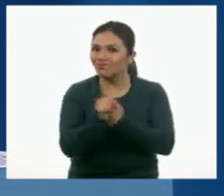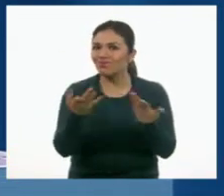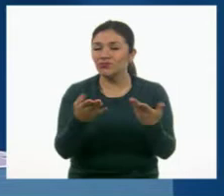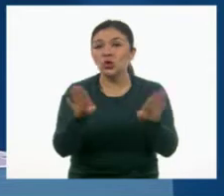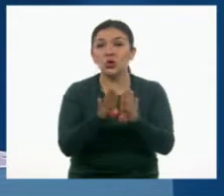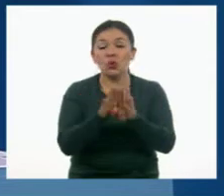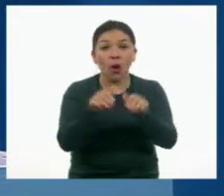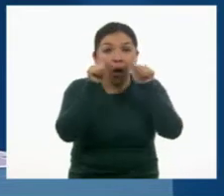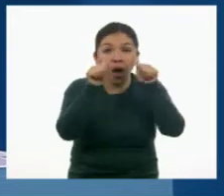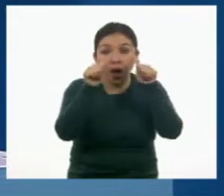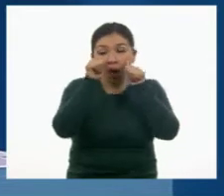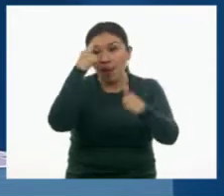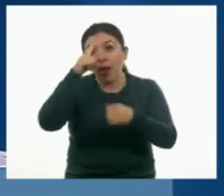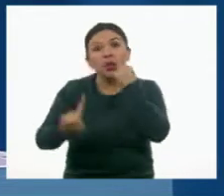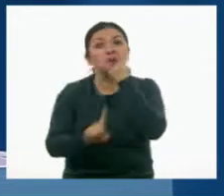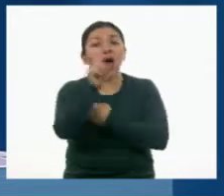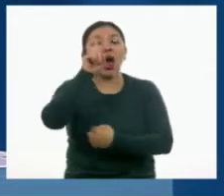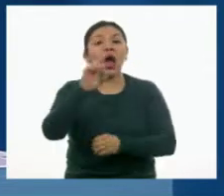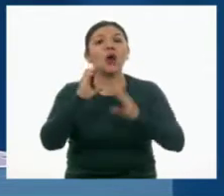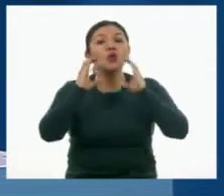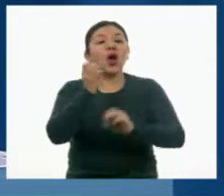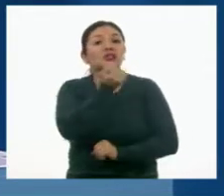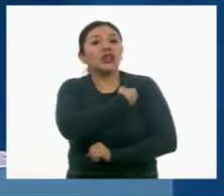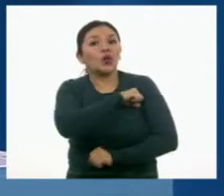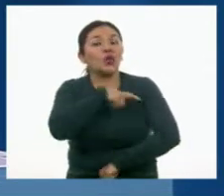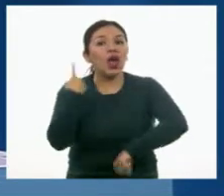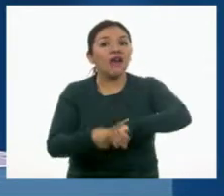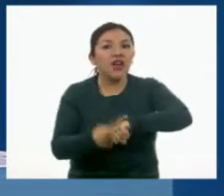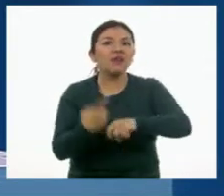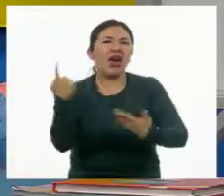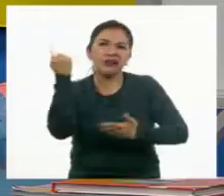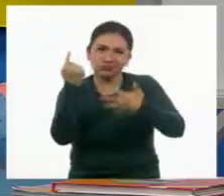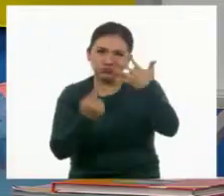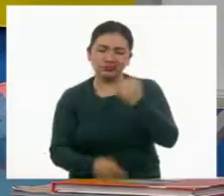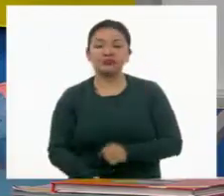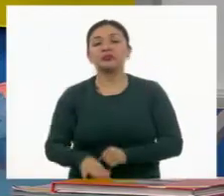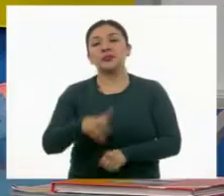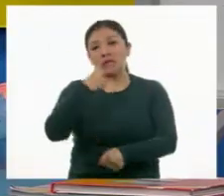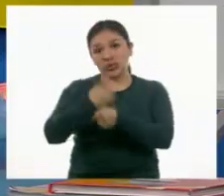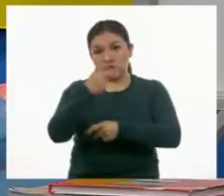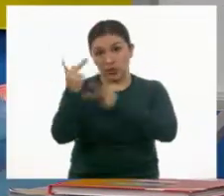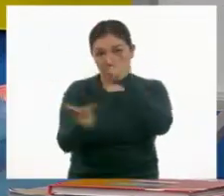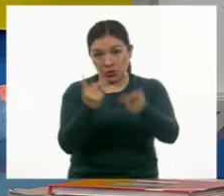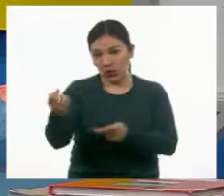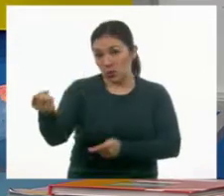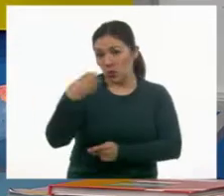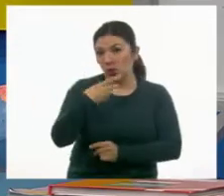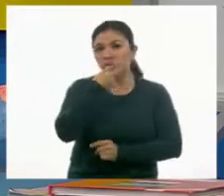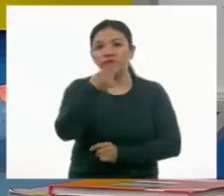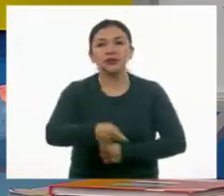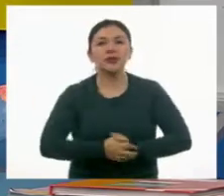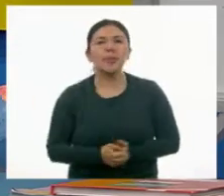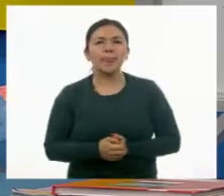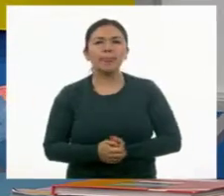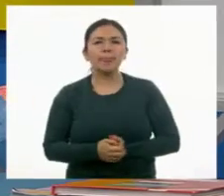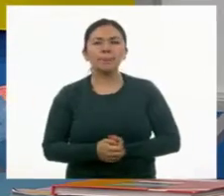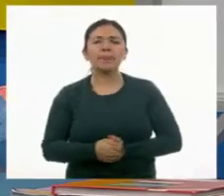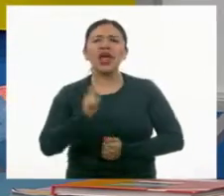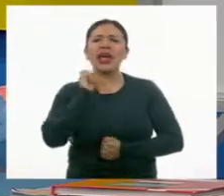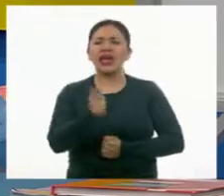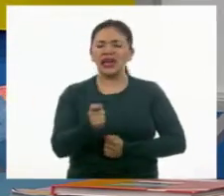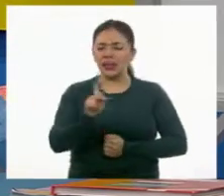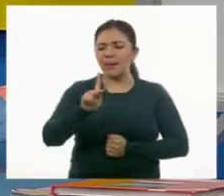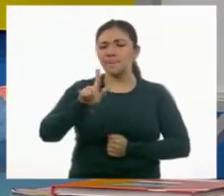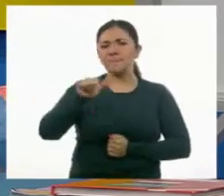atender contingencias sanitarias, entre otras muchas. Muy bien, y la segunda pregunta que nos llegó es, ¿qué es la